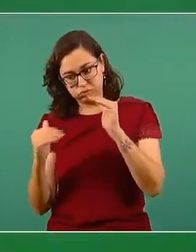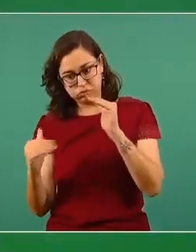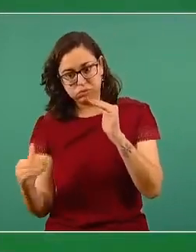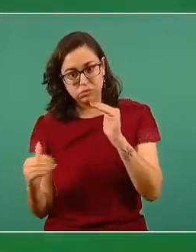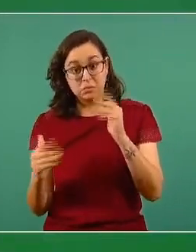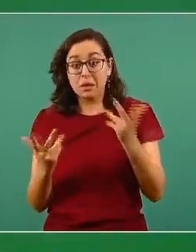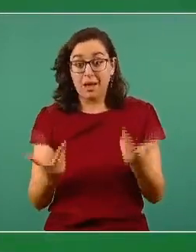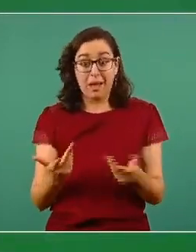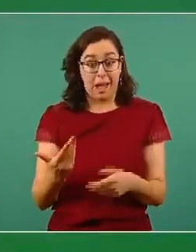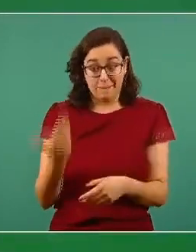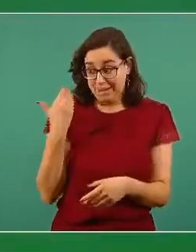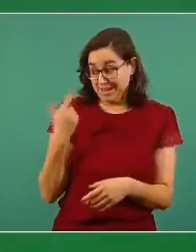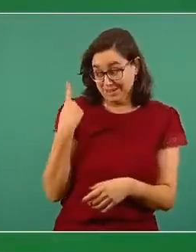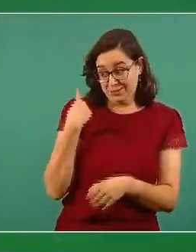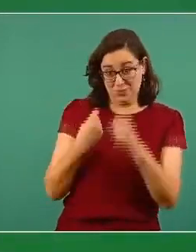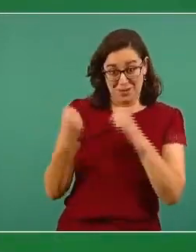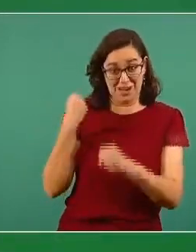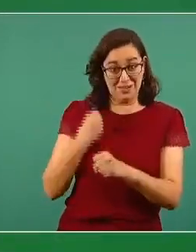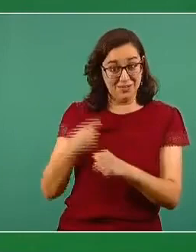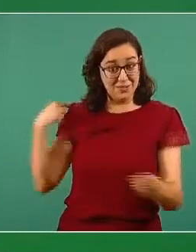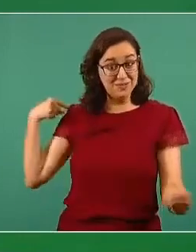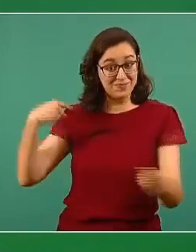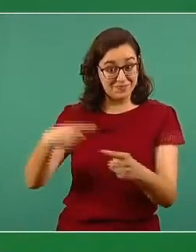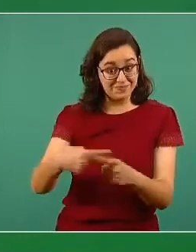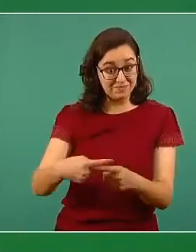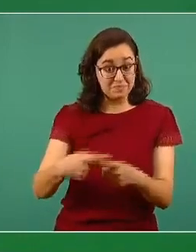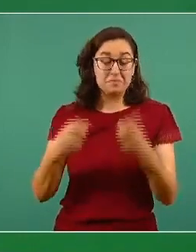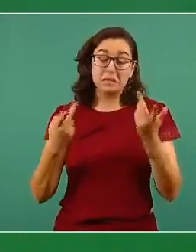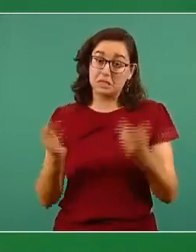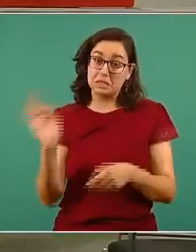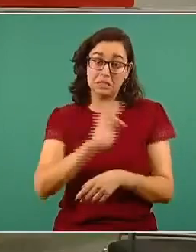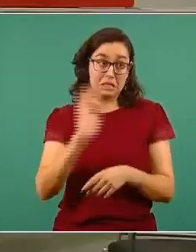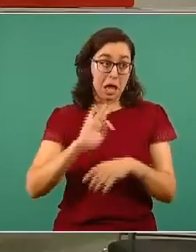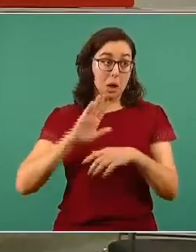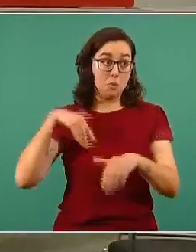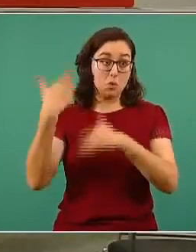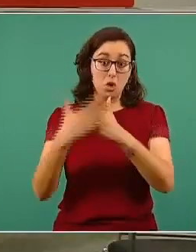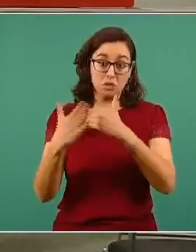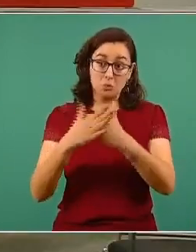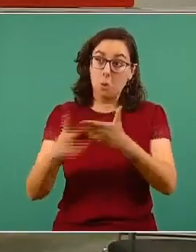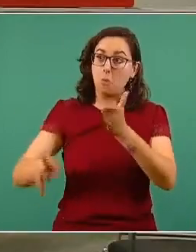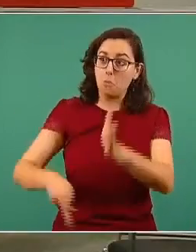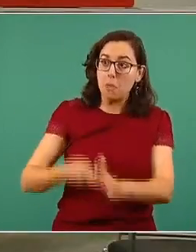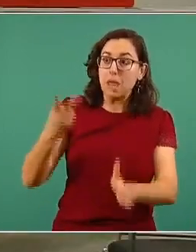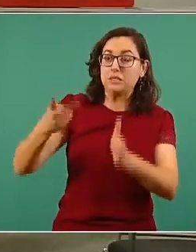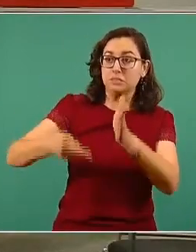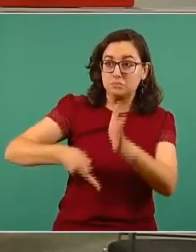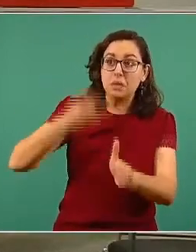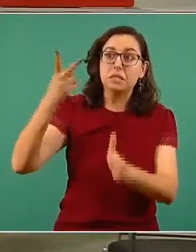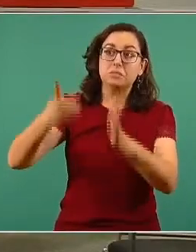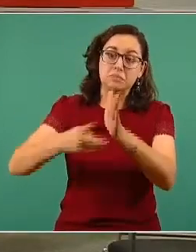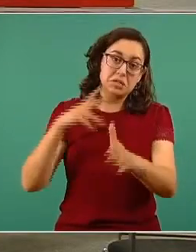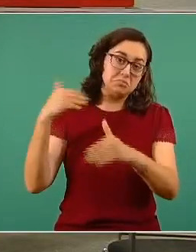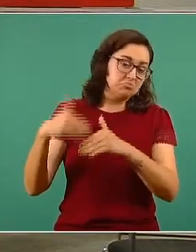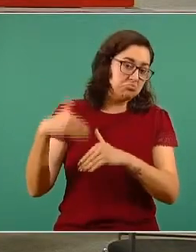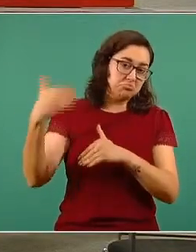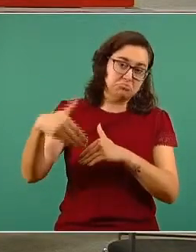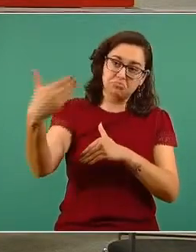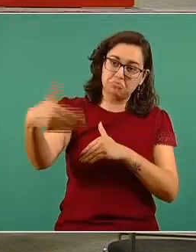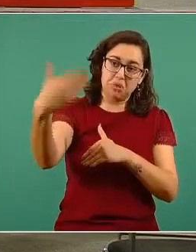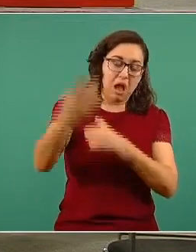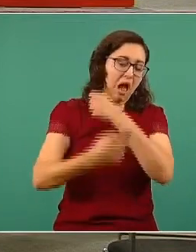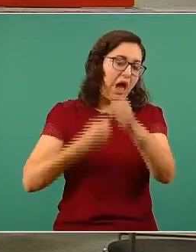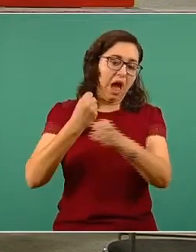temporada, pero que después ya se vuelve un patrón fijo. Y en el hemisferio sur lo opuesto, que justamente